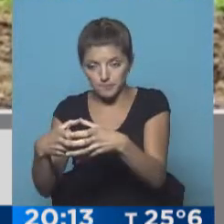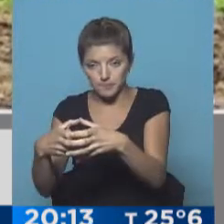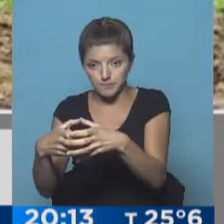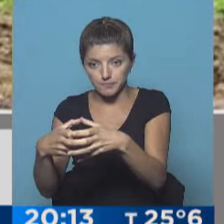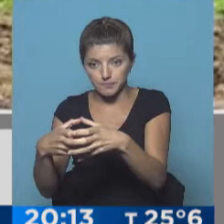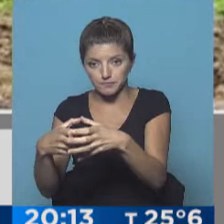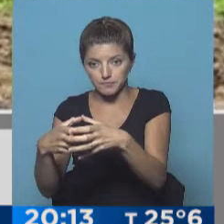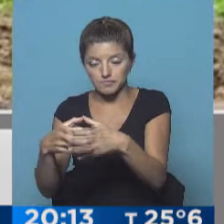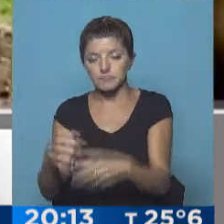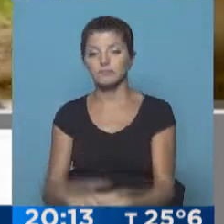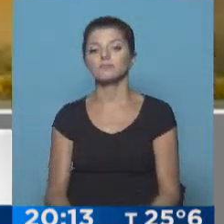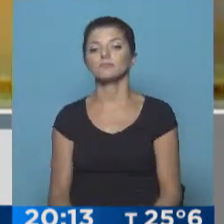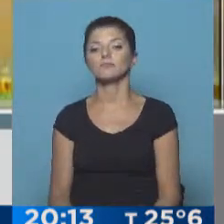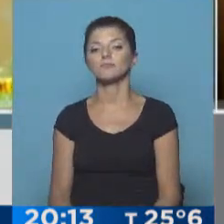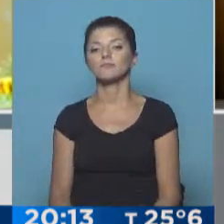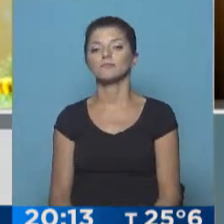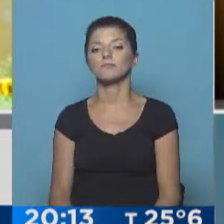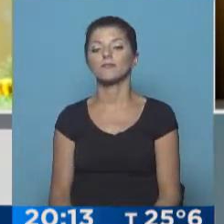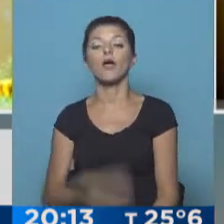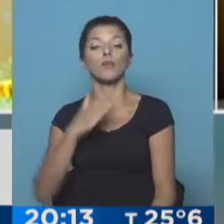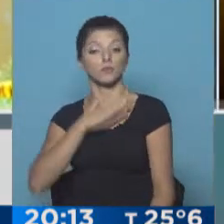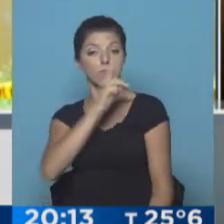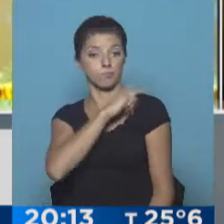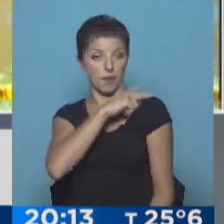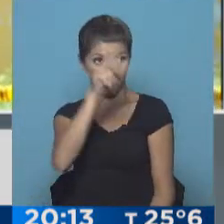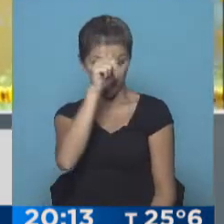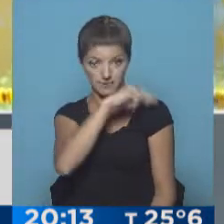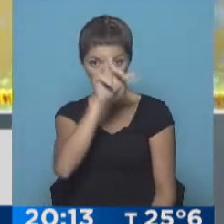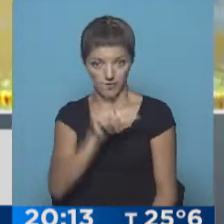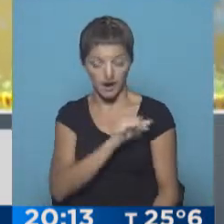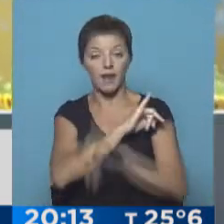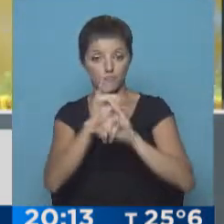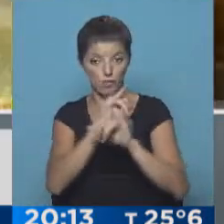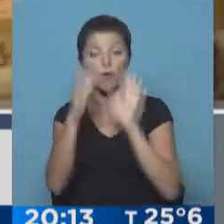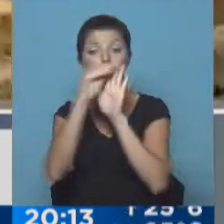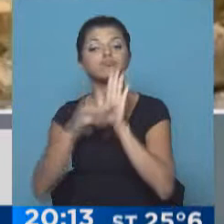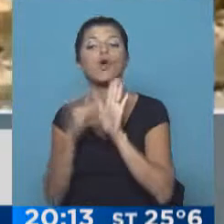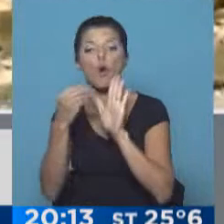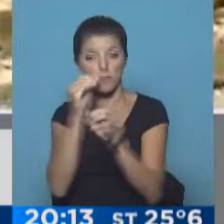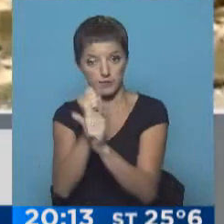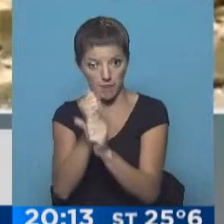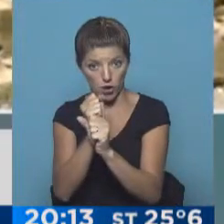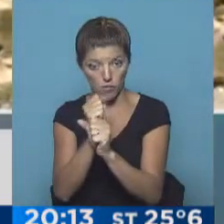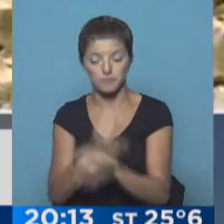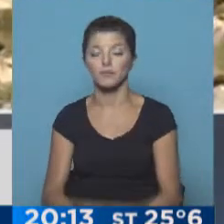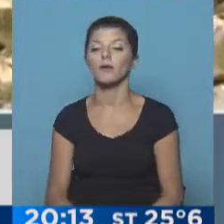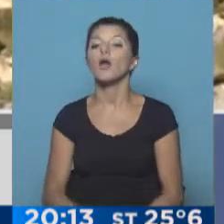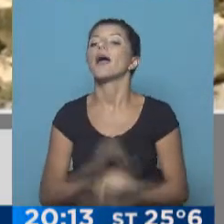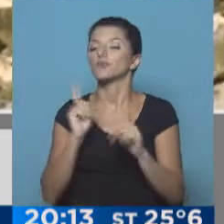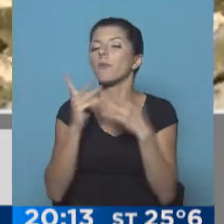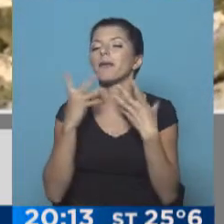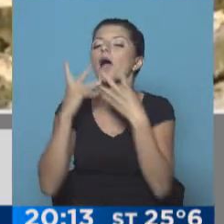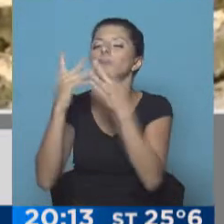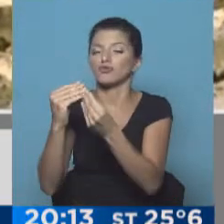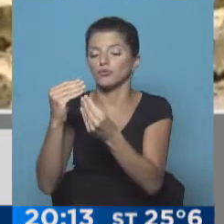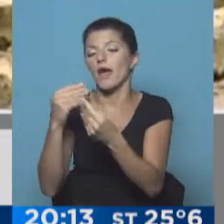con las indicaciones recibidas de nuestra superioridad en Policía Federal, dentro de este marco, como yo le dije, de cooperación internacional.